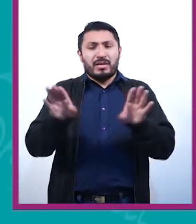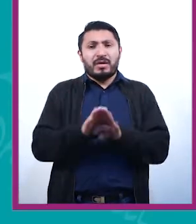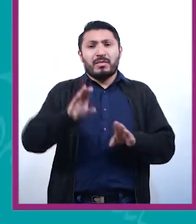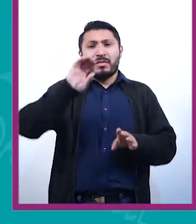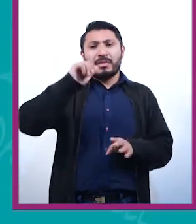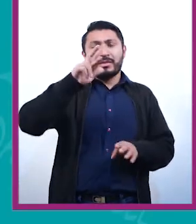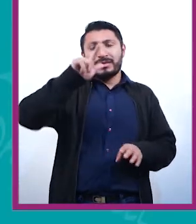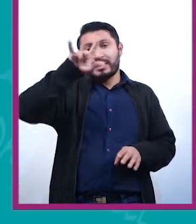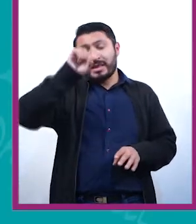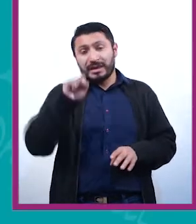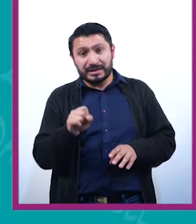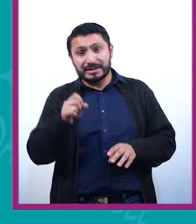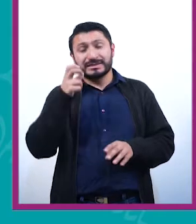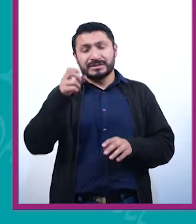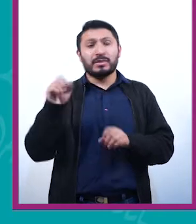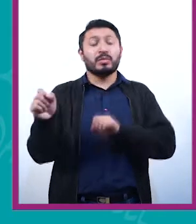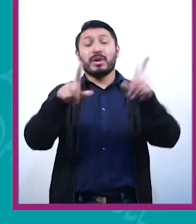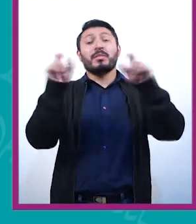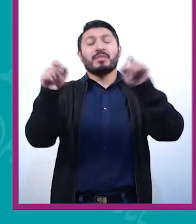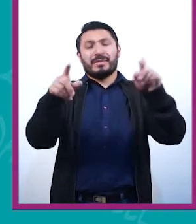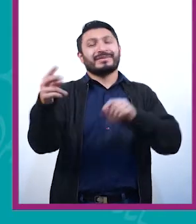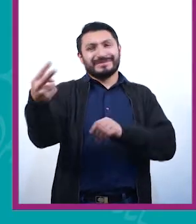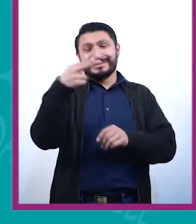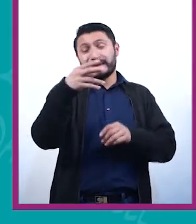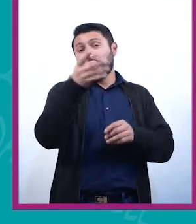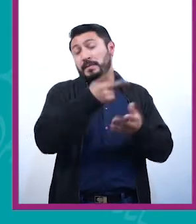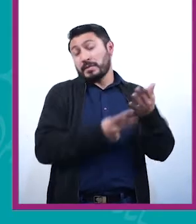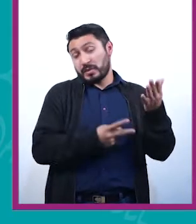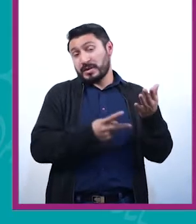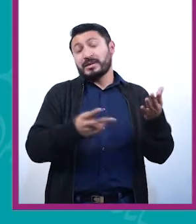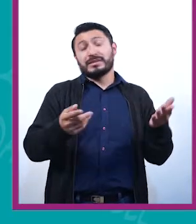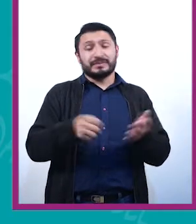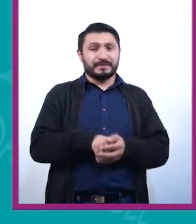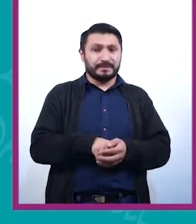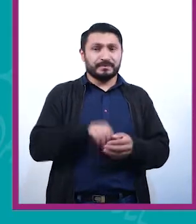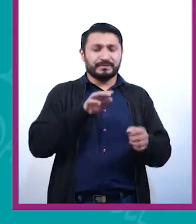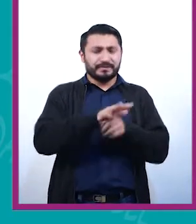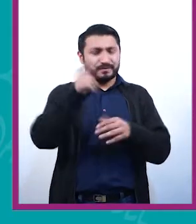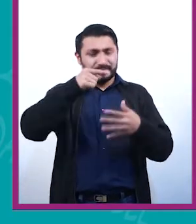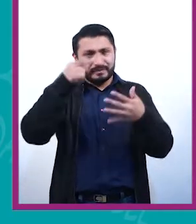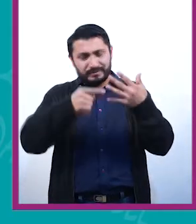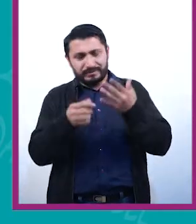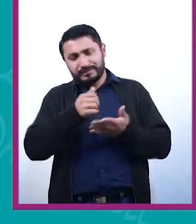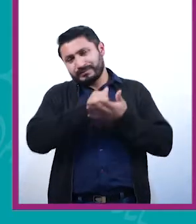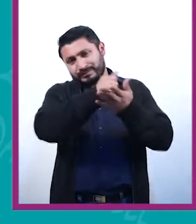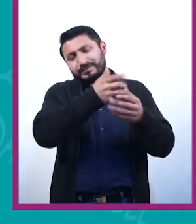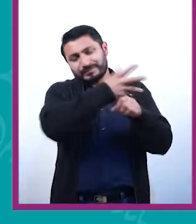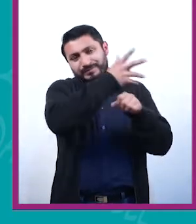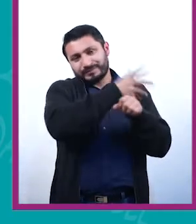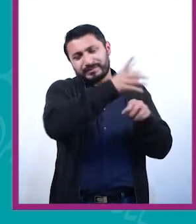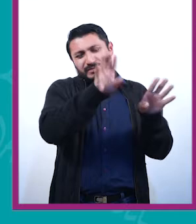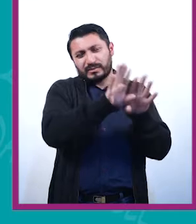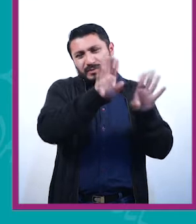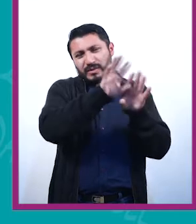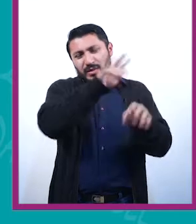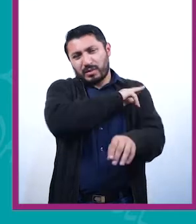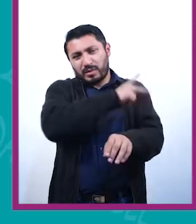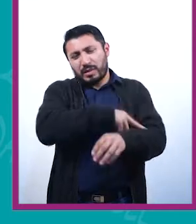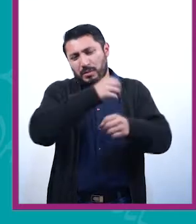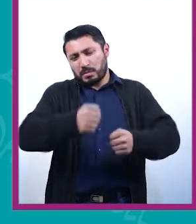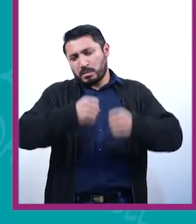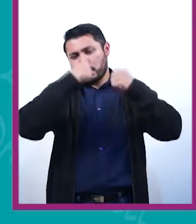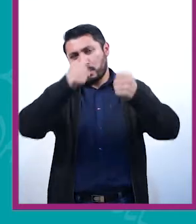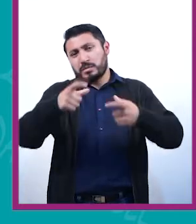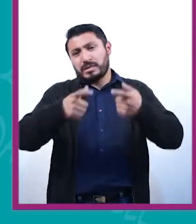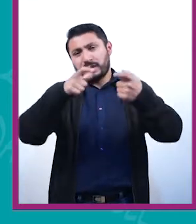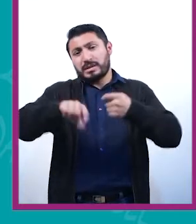del entretenimiento como Charles Chaplin publicitaron estos bonos. ¿Podría explicar qué factores permitieron la emergencia de Estados Unidos